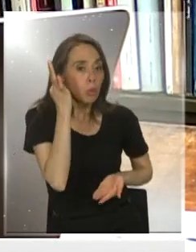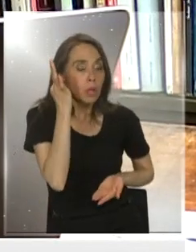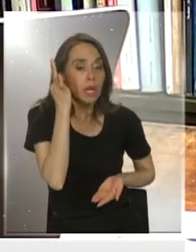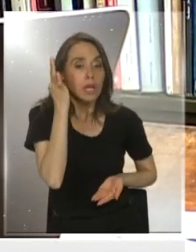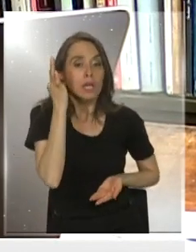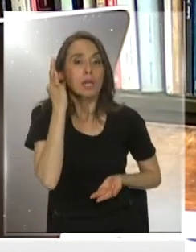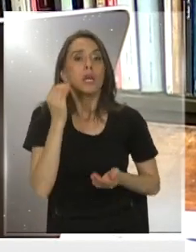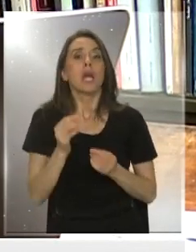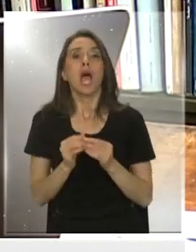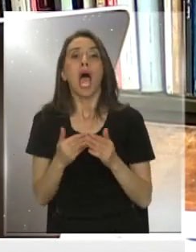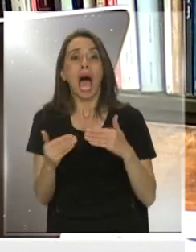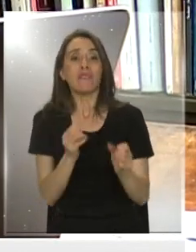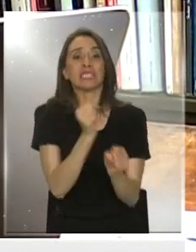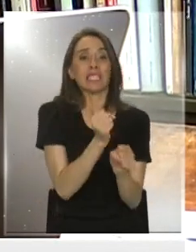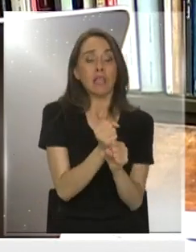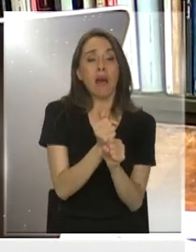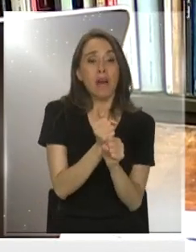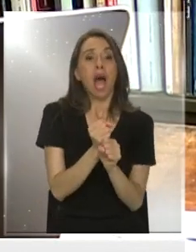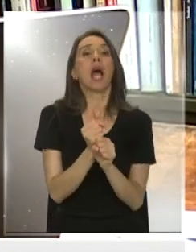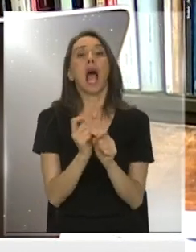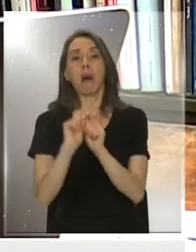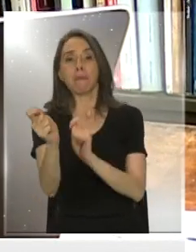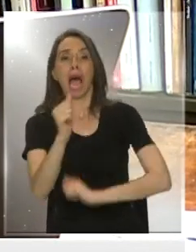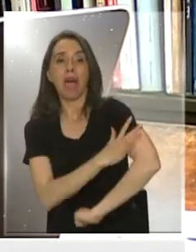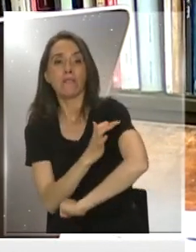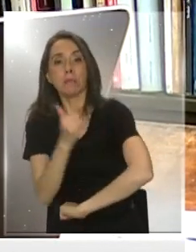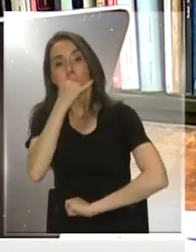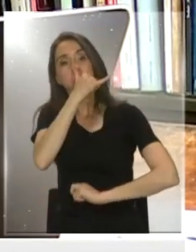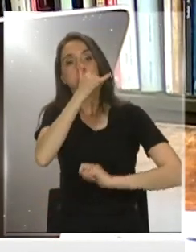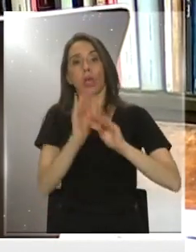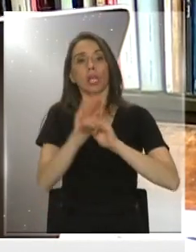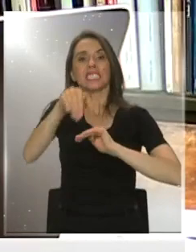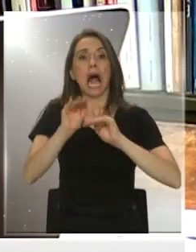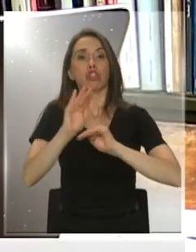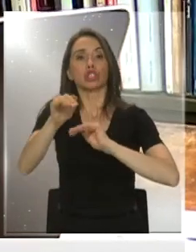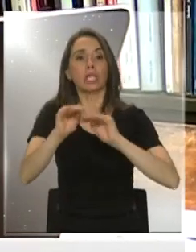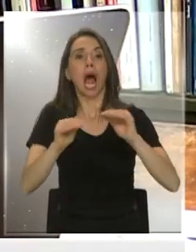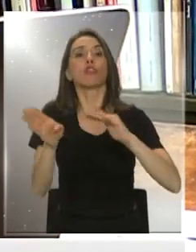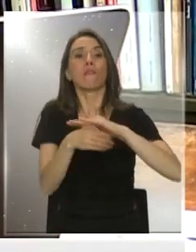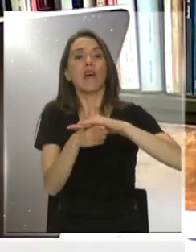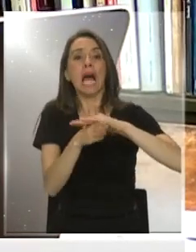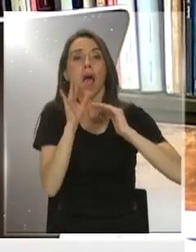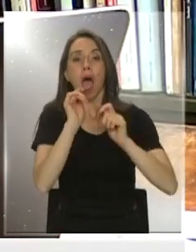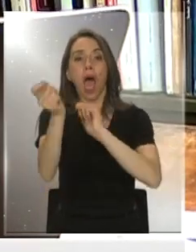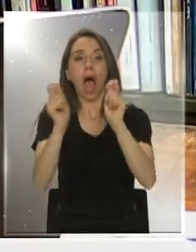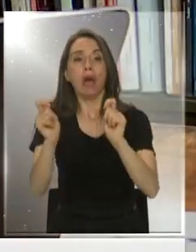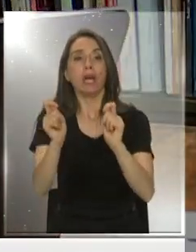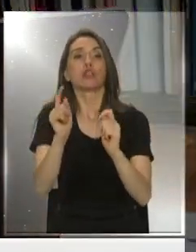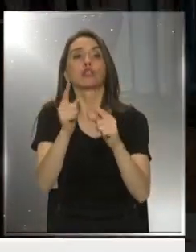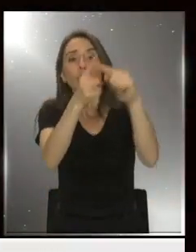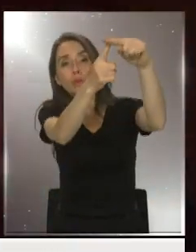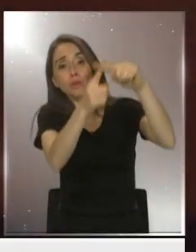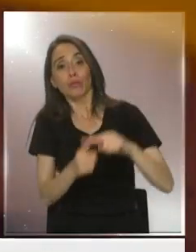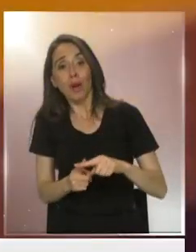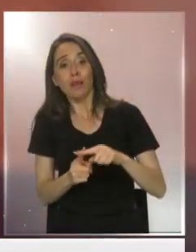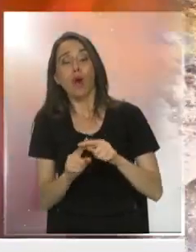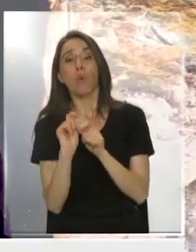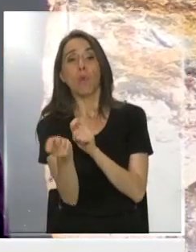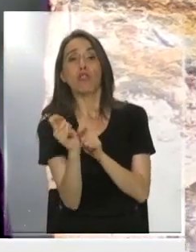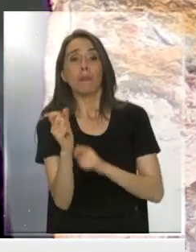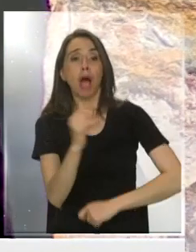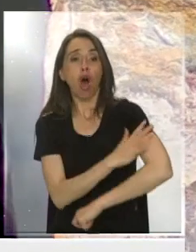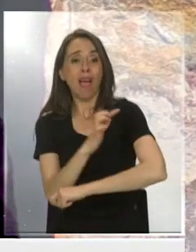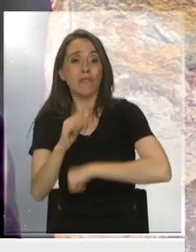mayor cantidad de lagunas y también, dado que estamos en un sistema individual, eso repercute a la hora de calcular una pensión para ellas.